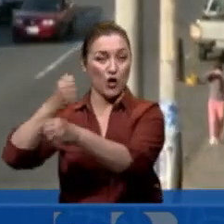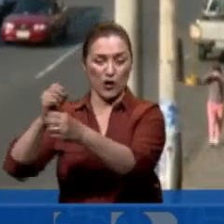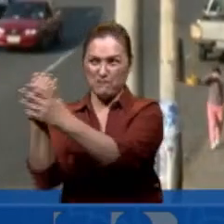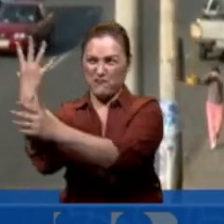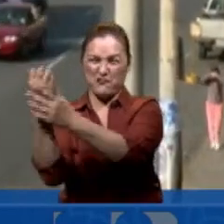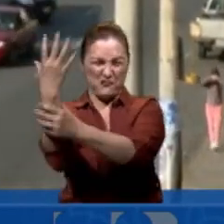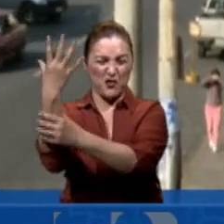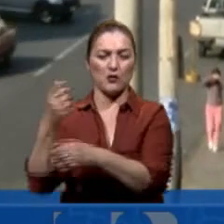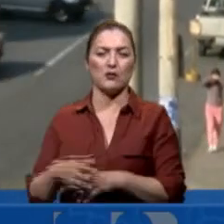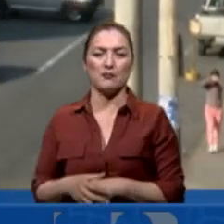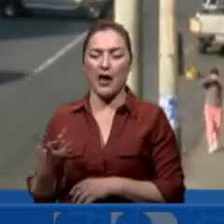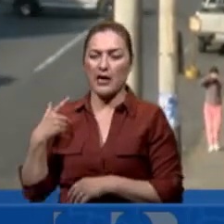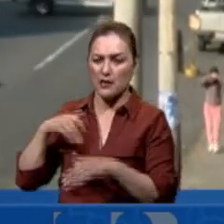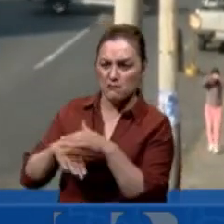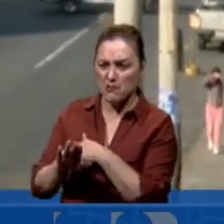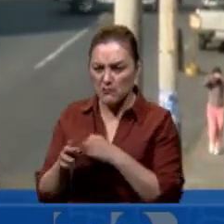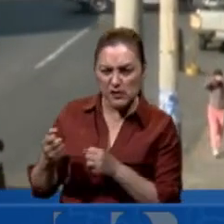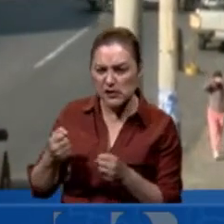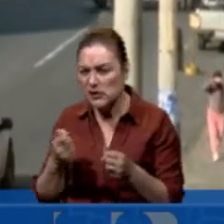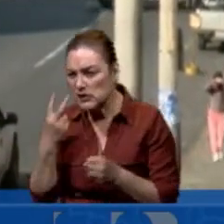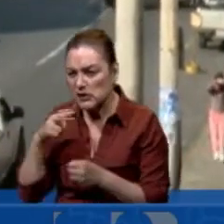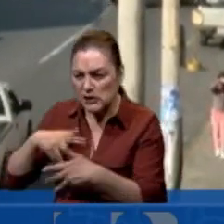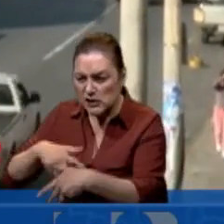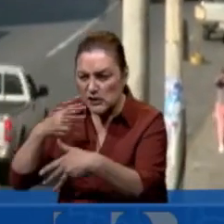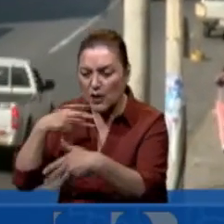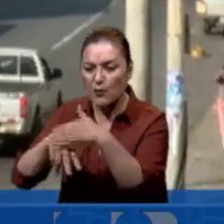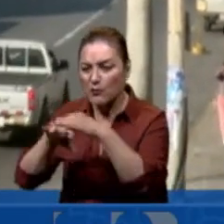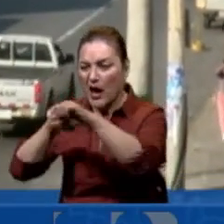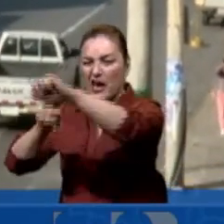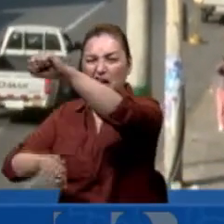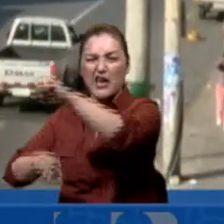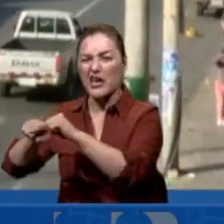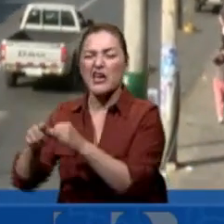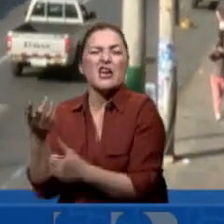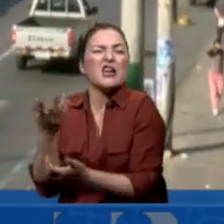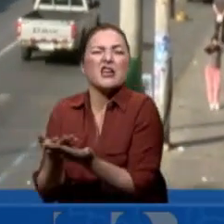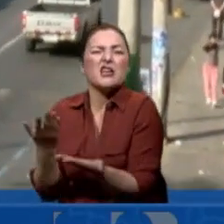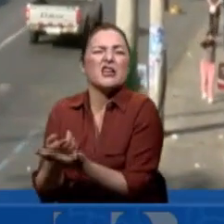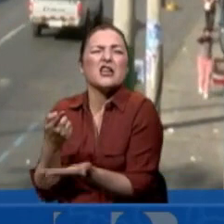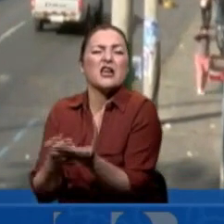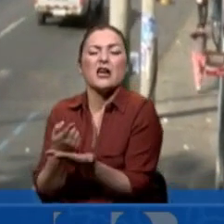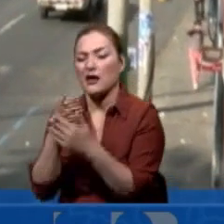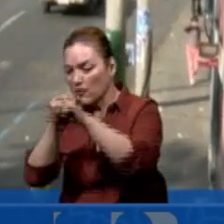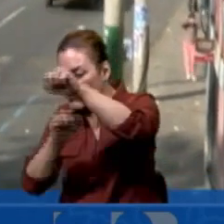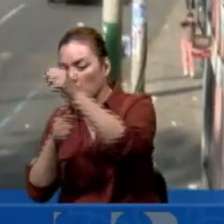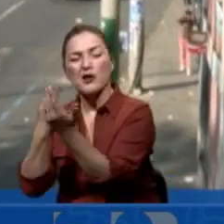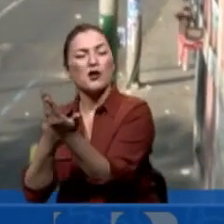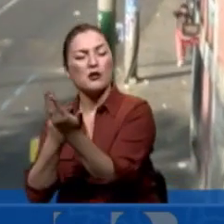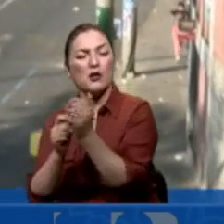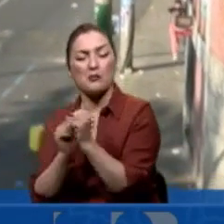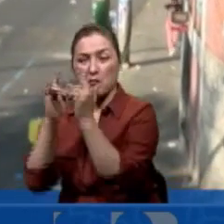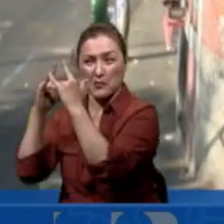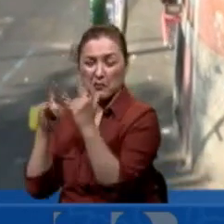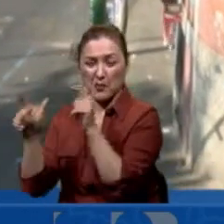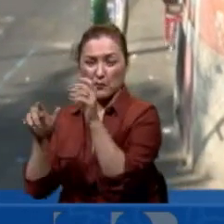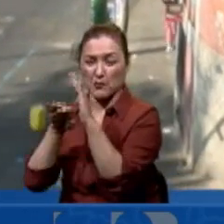la mañana Precisamente en estas intervenciones Que Se realizaron en las canteras varias cobachas con ciudadanos que están pernoctando ahí así es